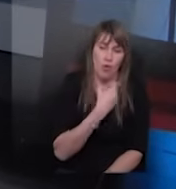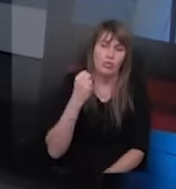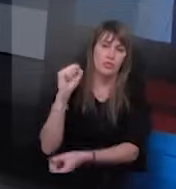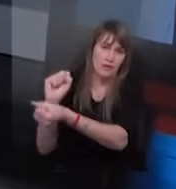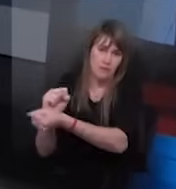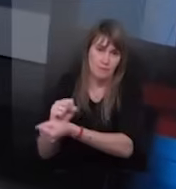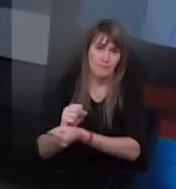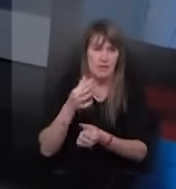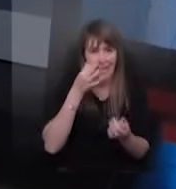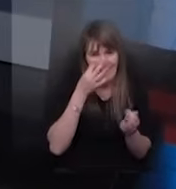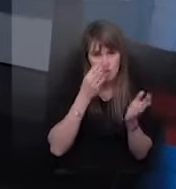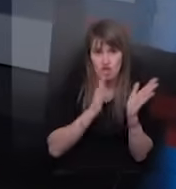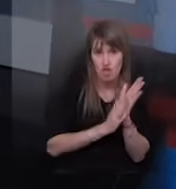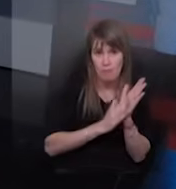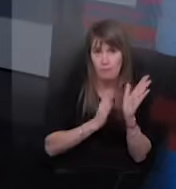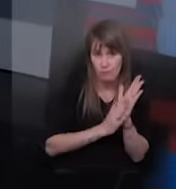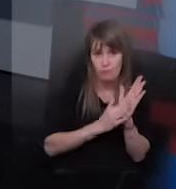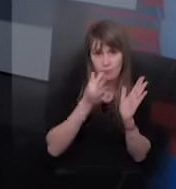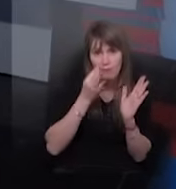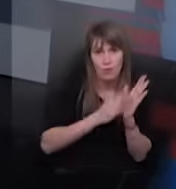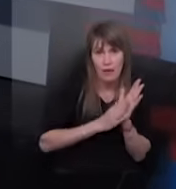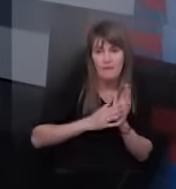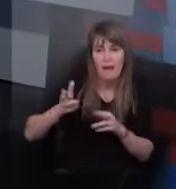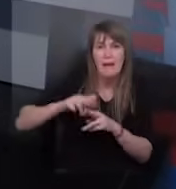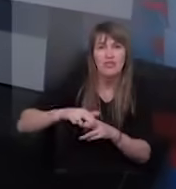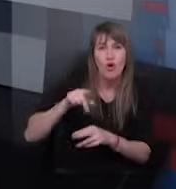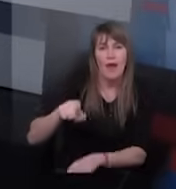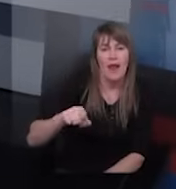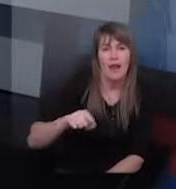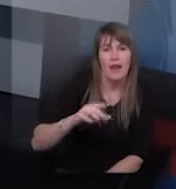los hechos probados justamente de la muerte de Castañeto,